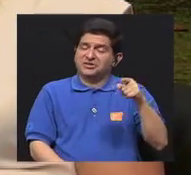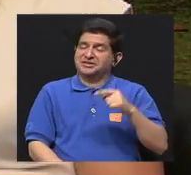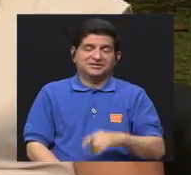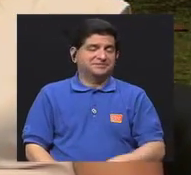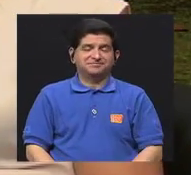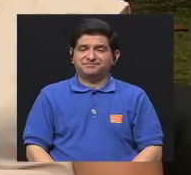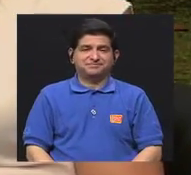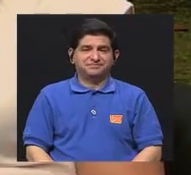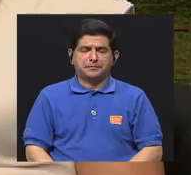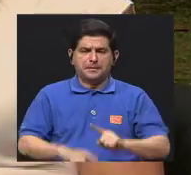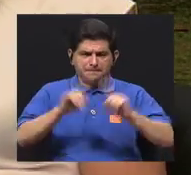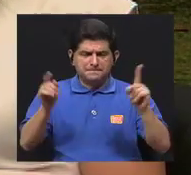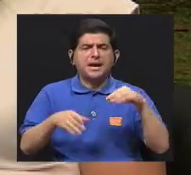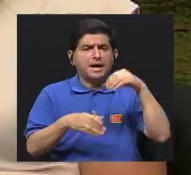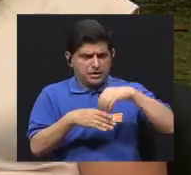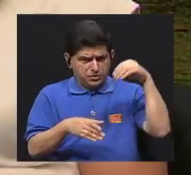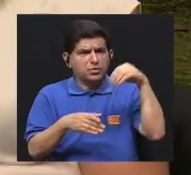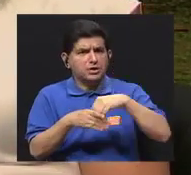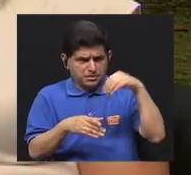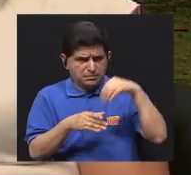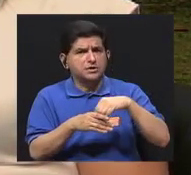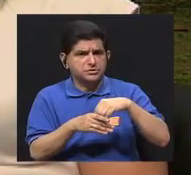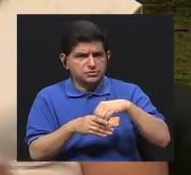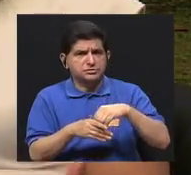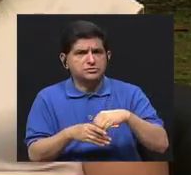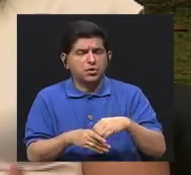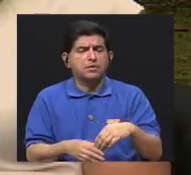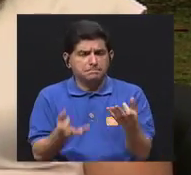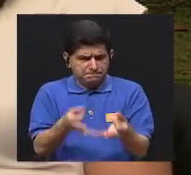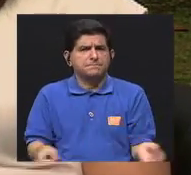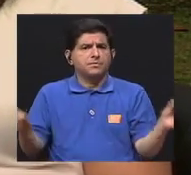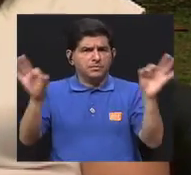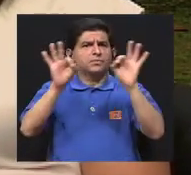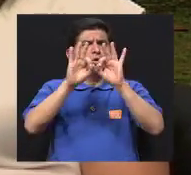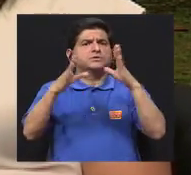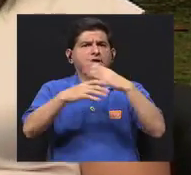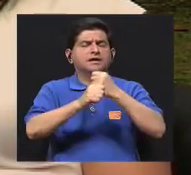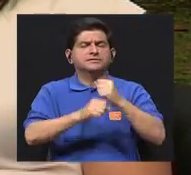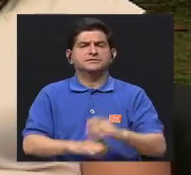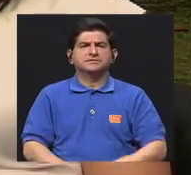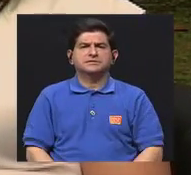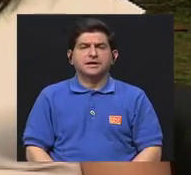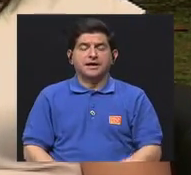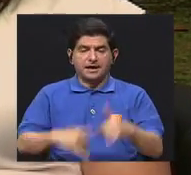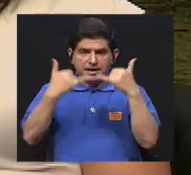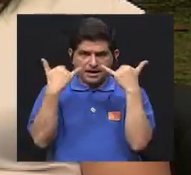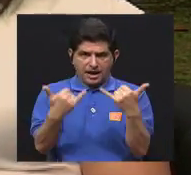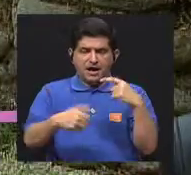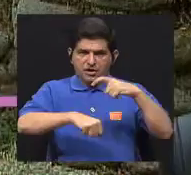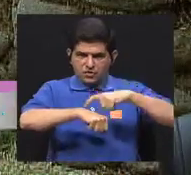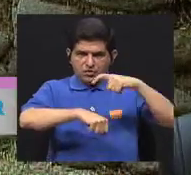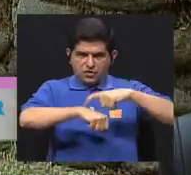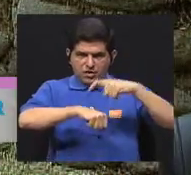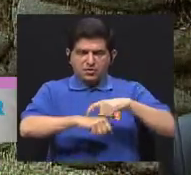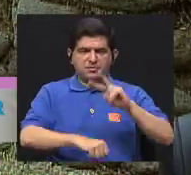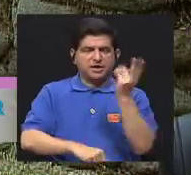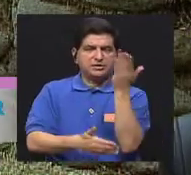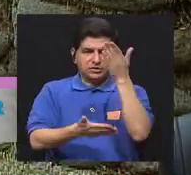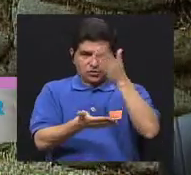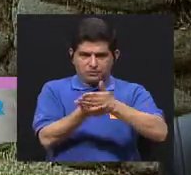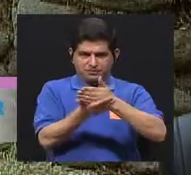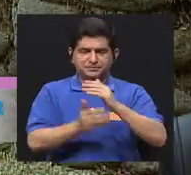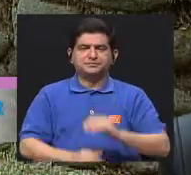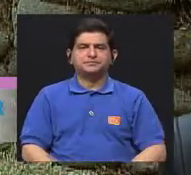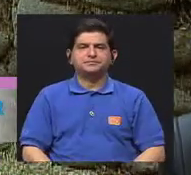tener. Claro que sí. Pero es una inversión que vale la pena hacer. Bueno, llegó el momento de hacer una segunda